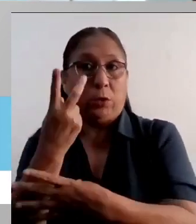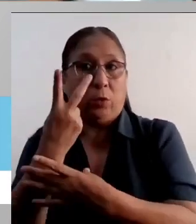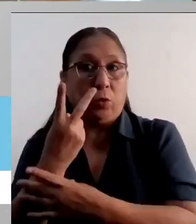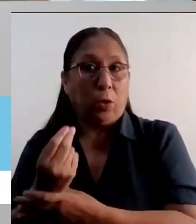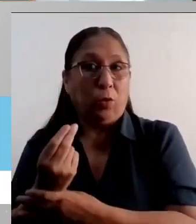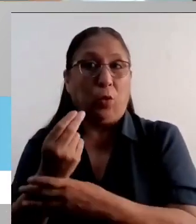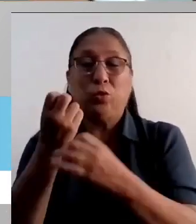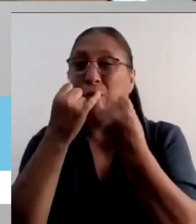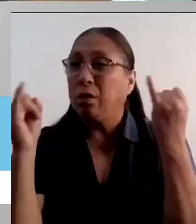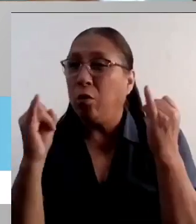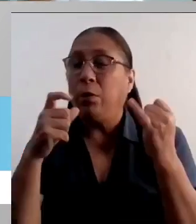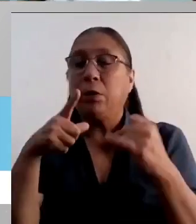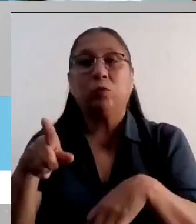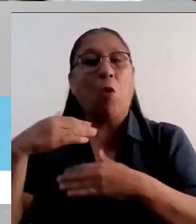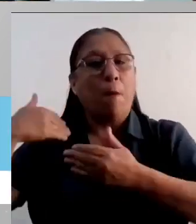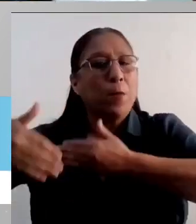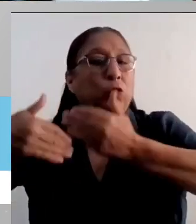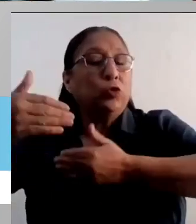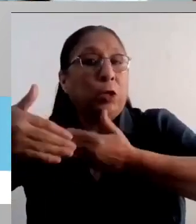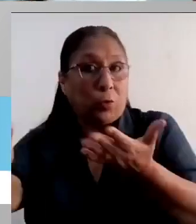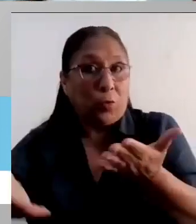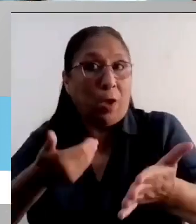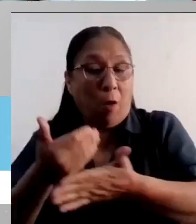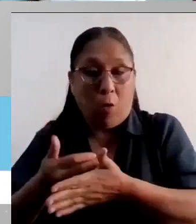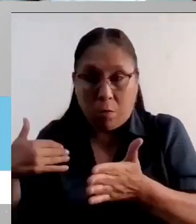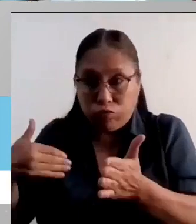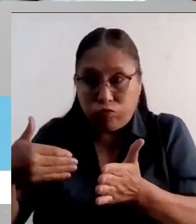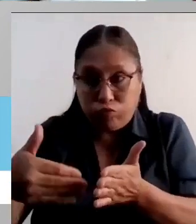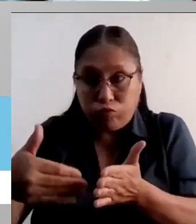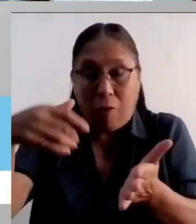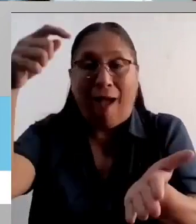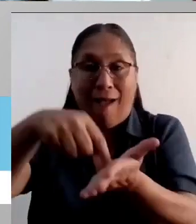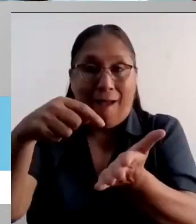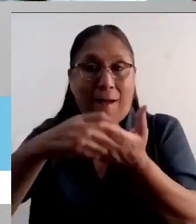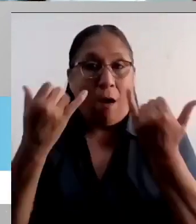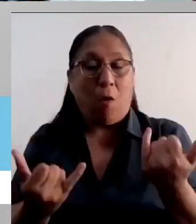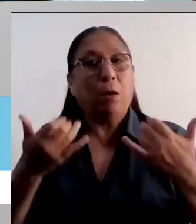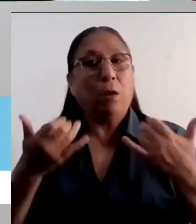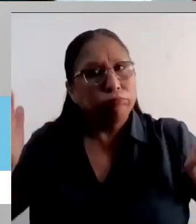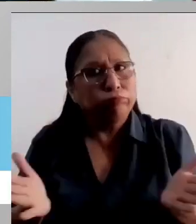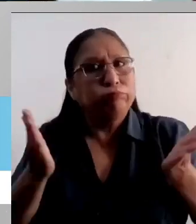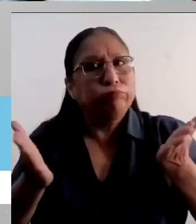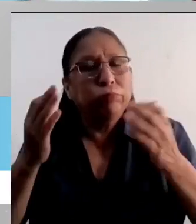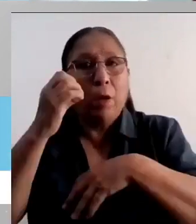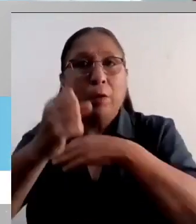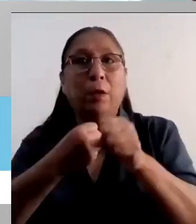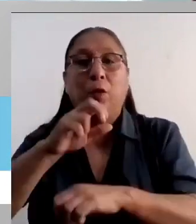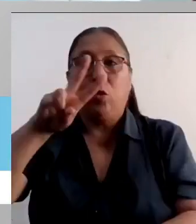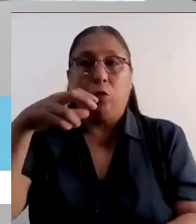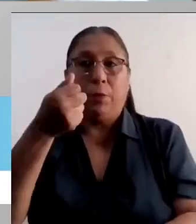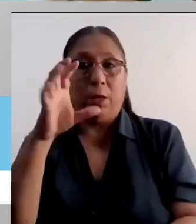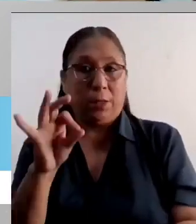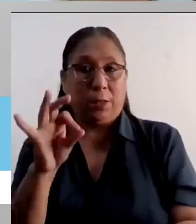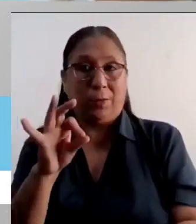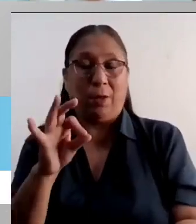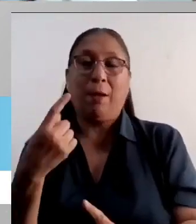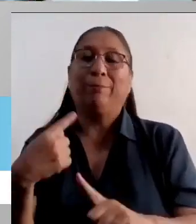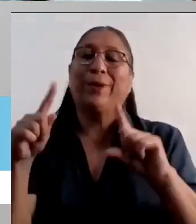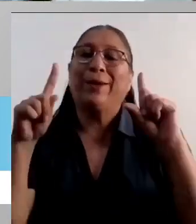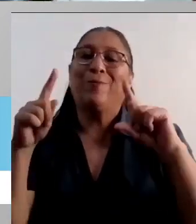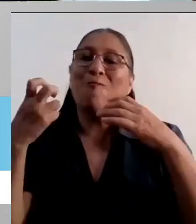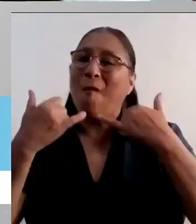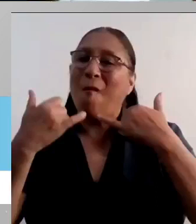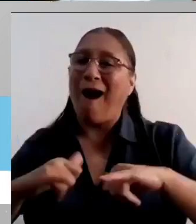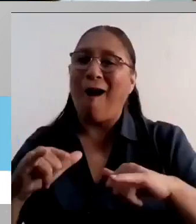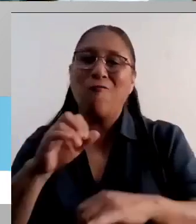cuyo proceso de actualización viene siendo impulsado desde el año 2019, pero aún no se ha